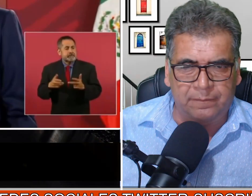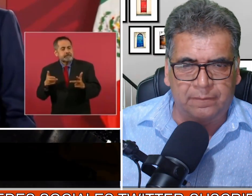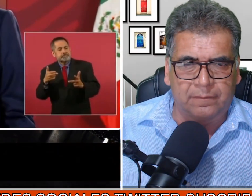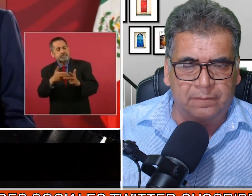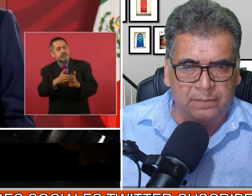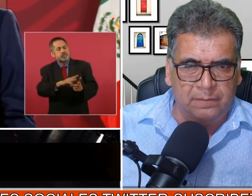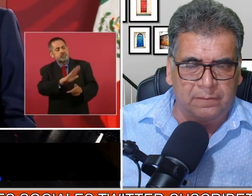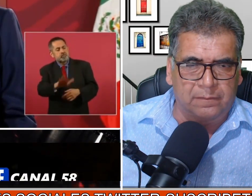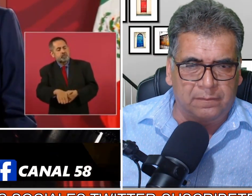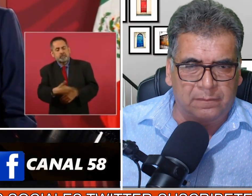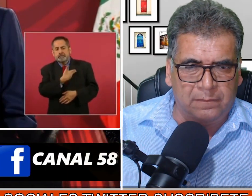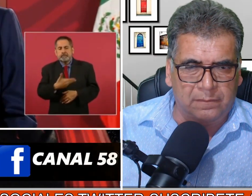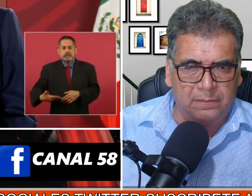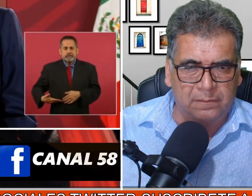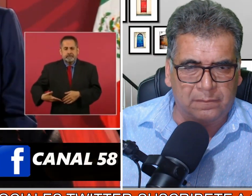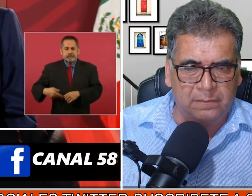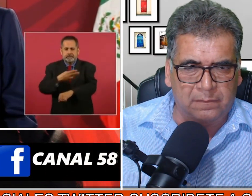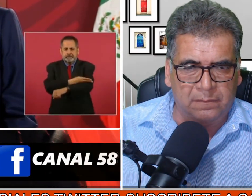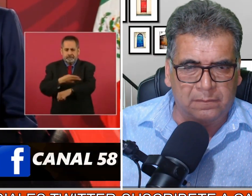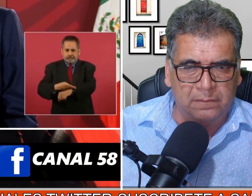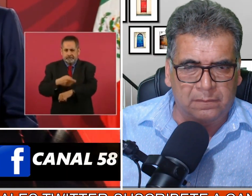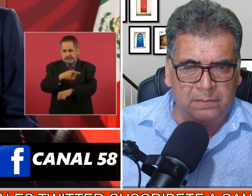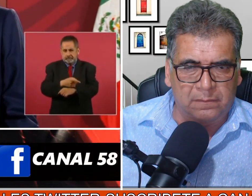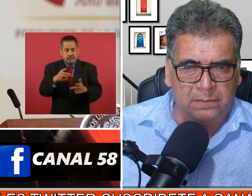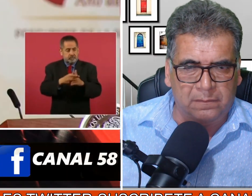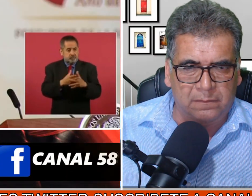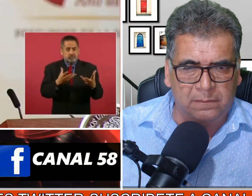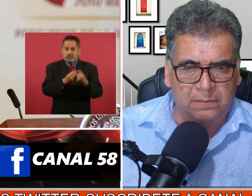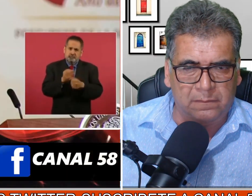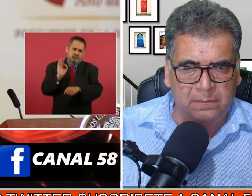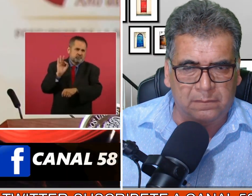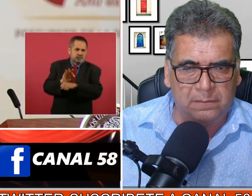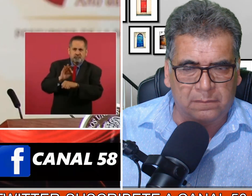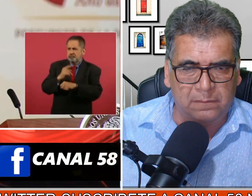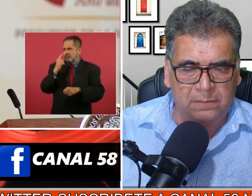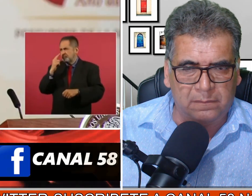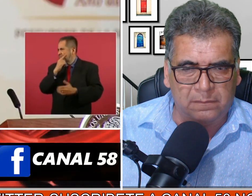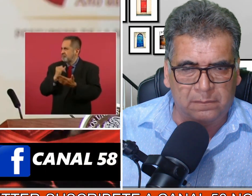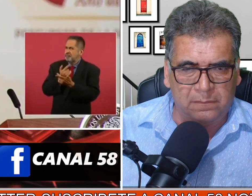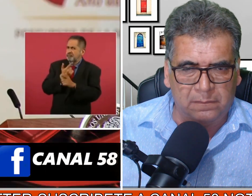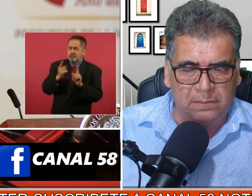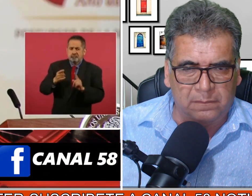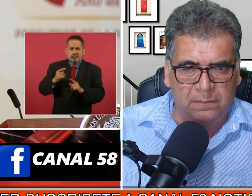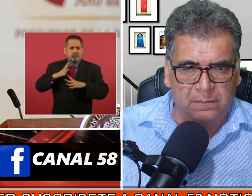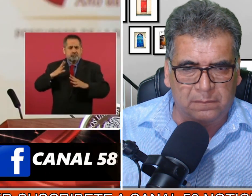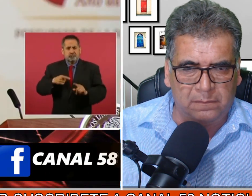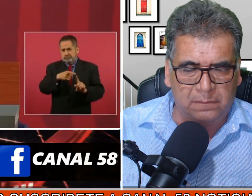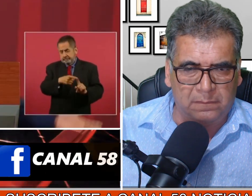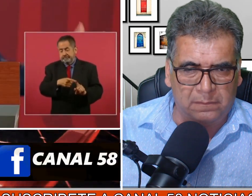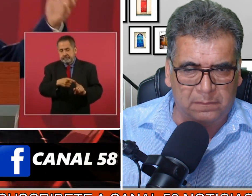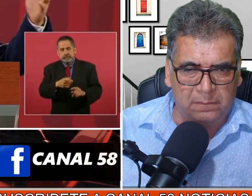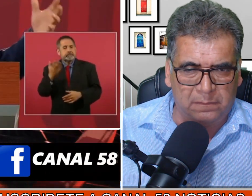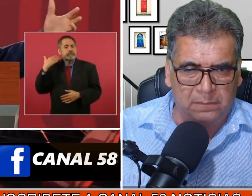Francisco madero apóstol de la democracia y